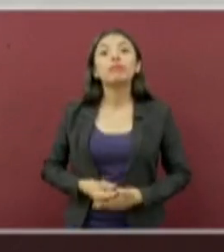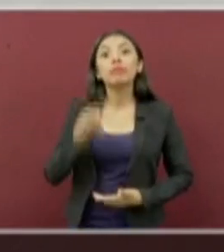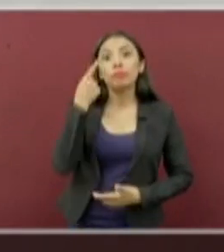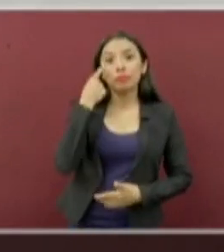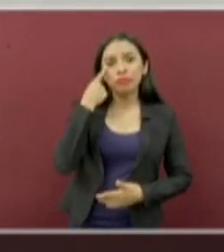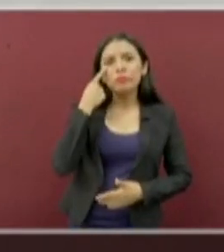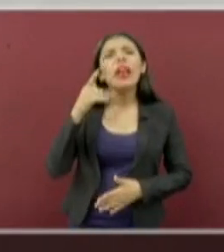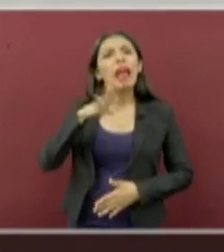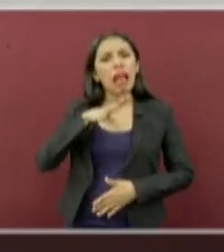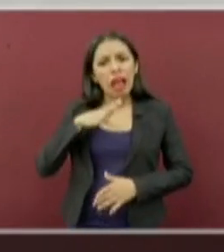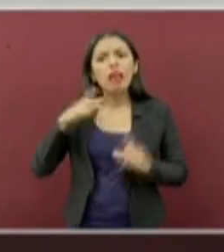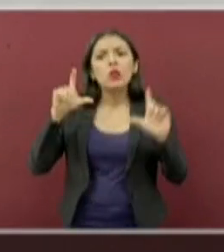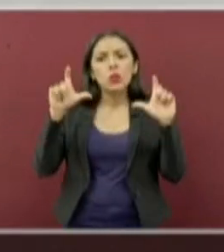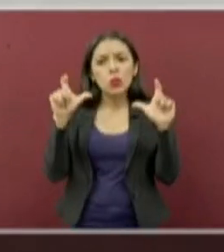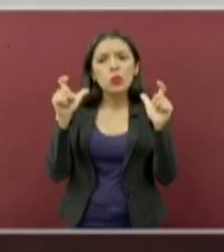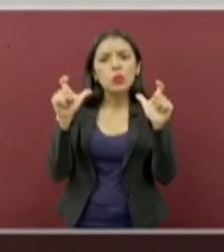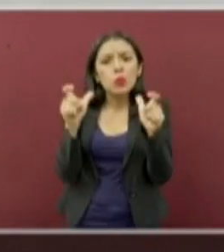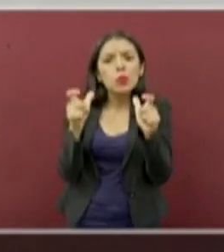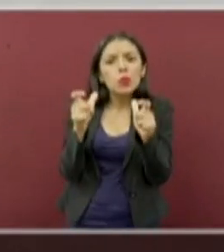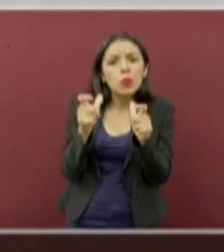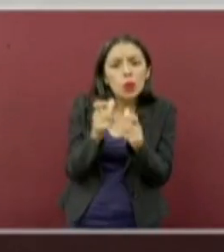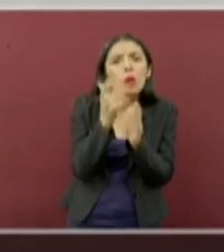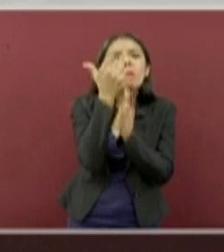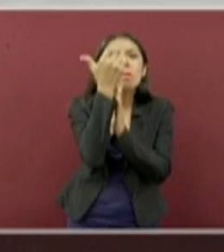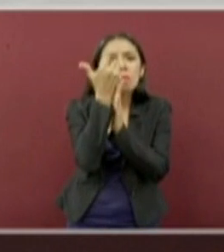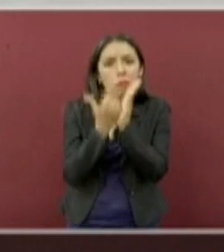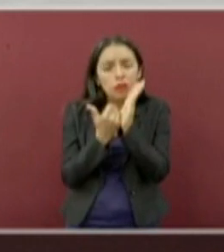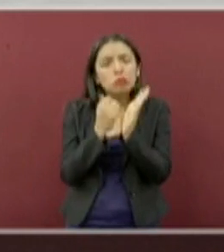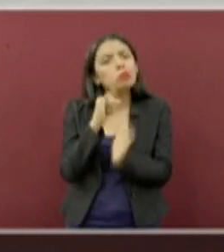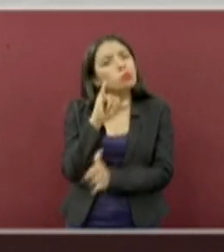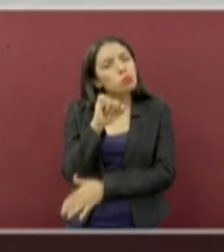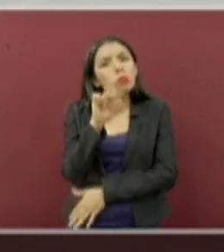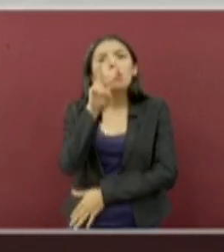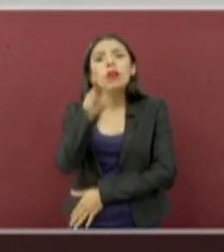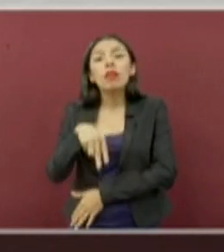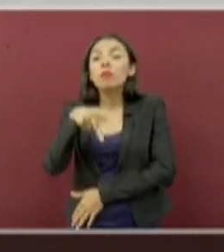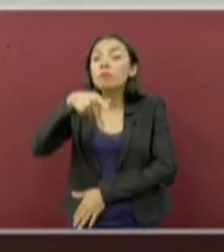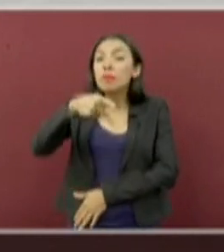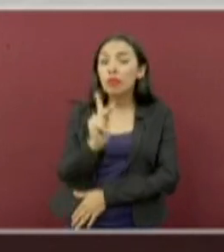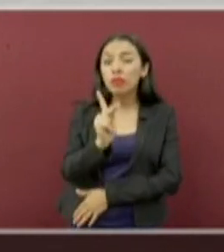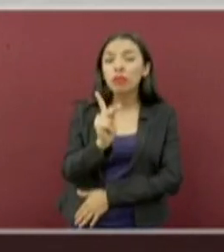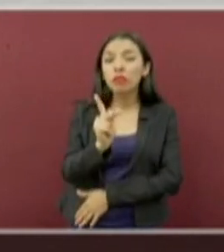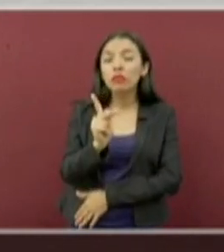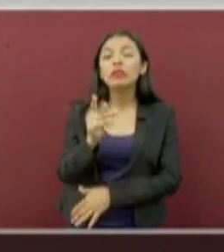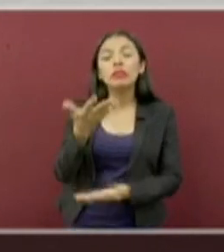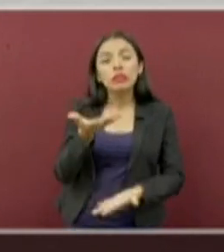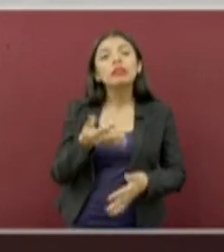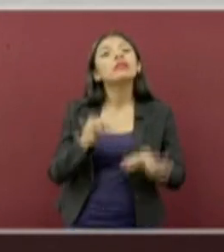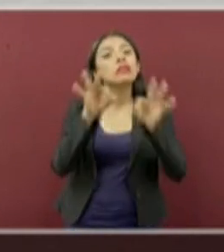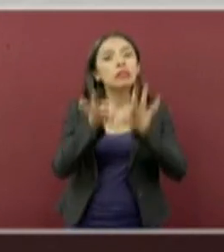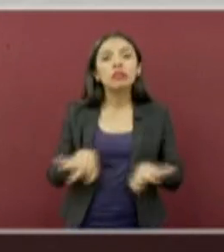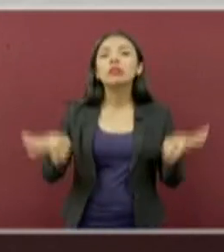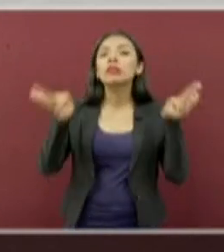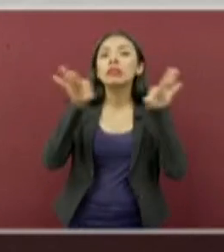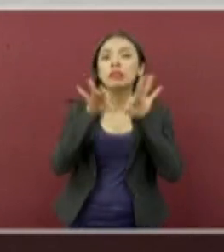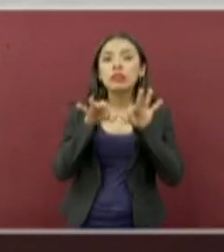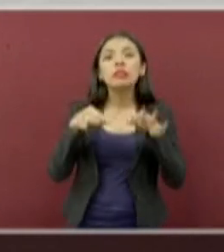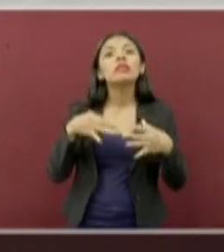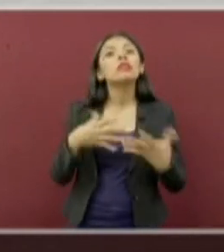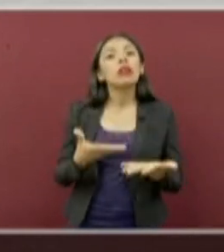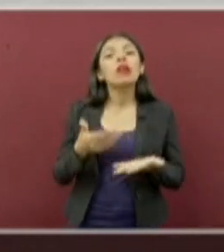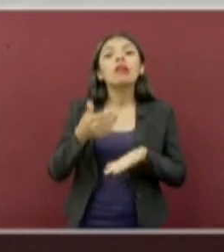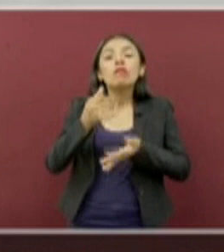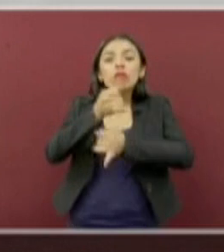disminución en la presencia de pacientes con COVID-19 activa, reitero, es necesario que compartan